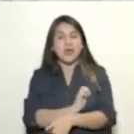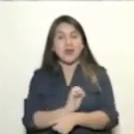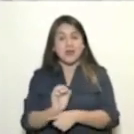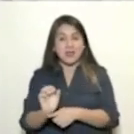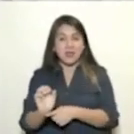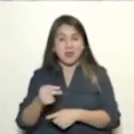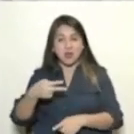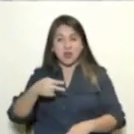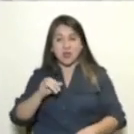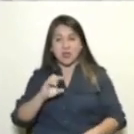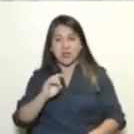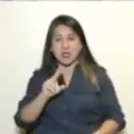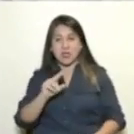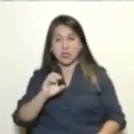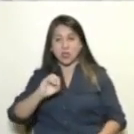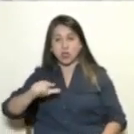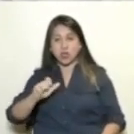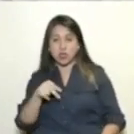del hidrógeno?